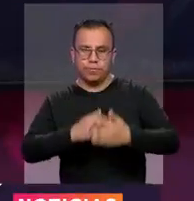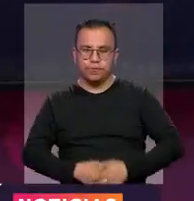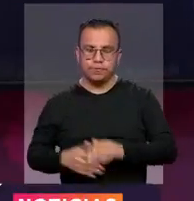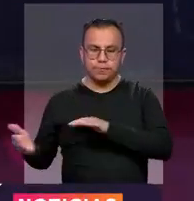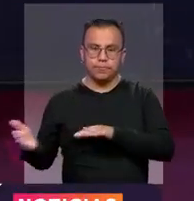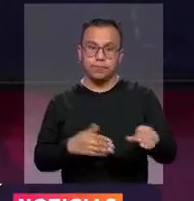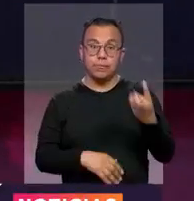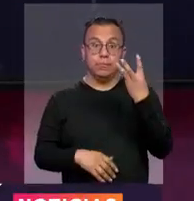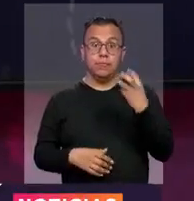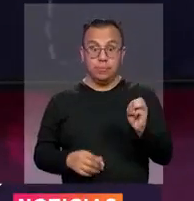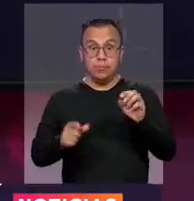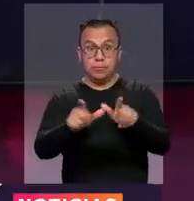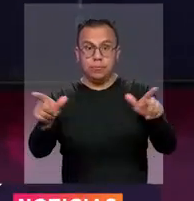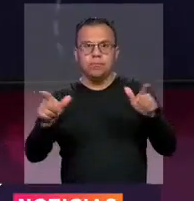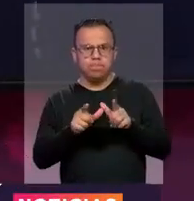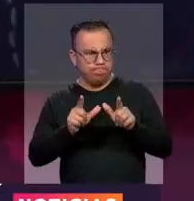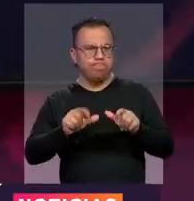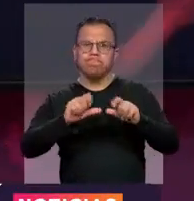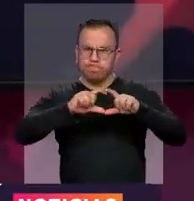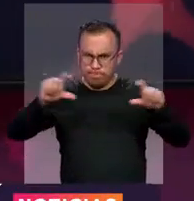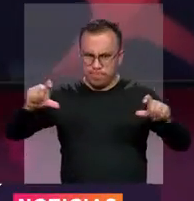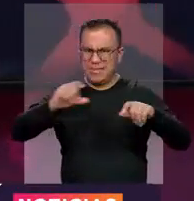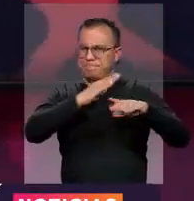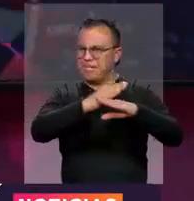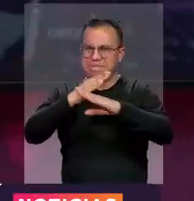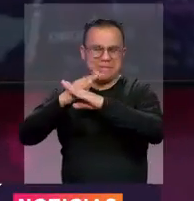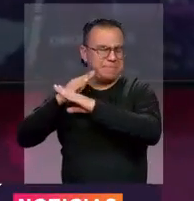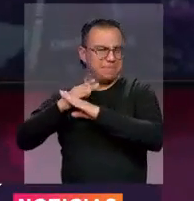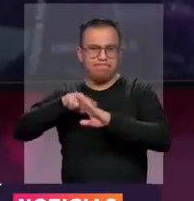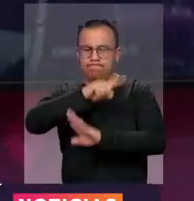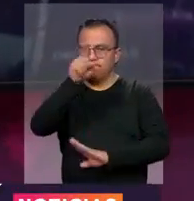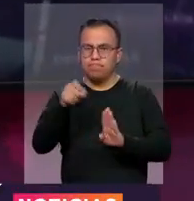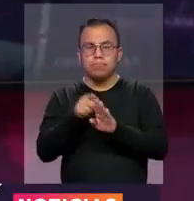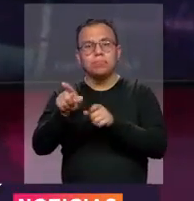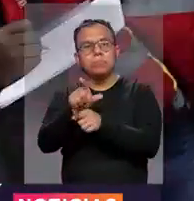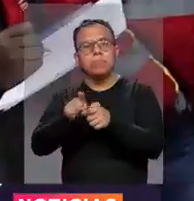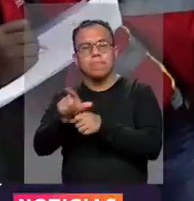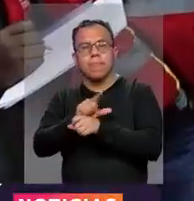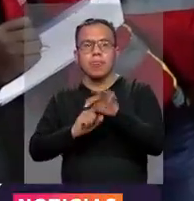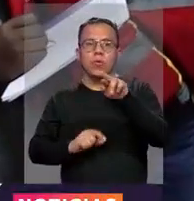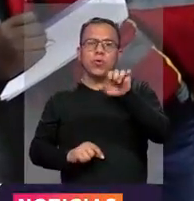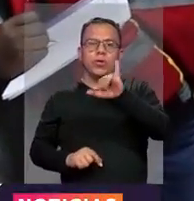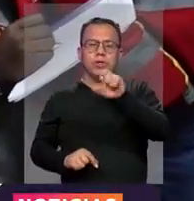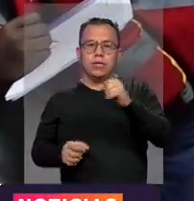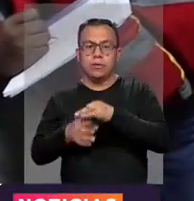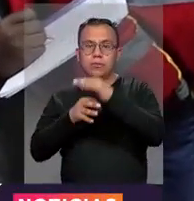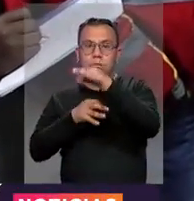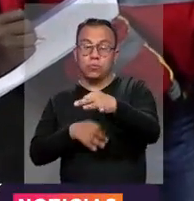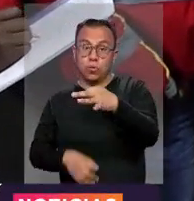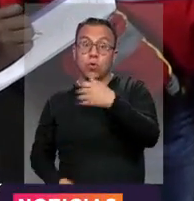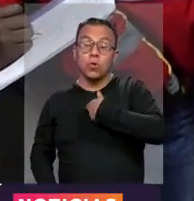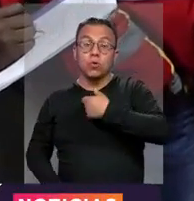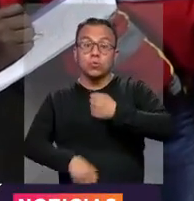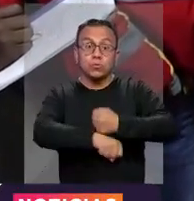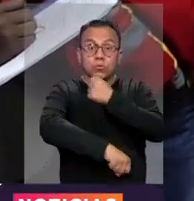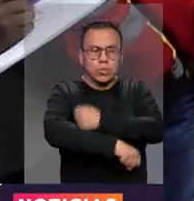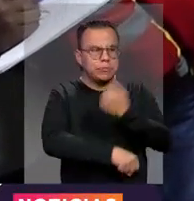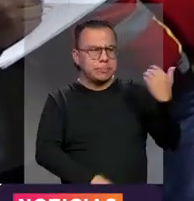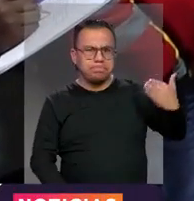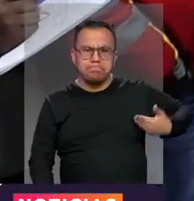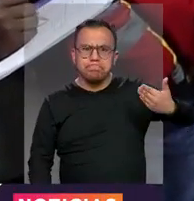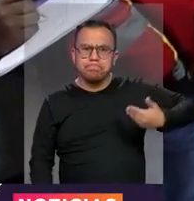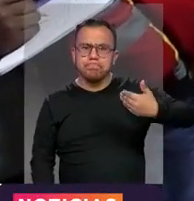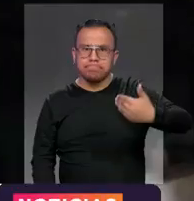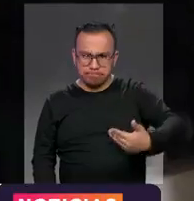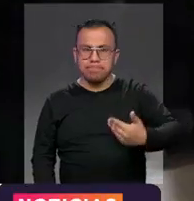Y 30 establecimientos nocturnos fueron sellados definitivamente en el sector de Turingia, en la localidad Suba, por los constantes delitos